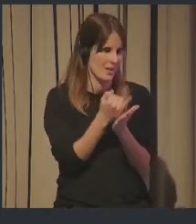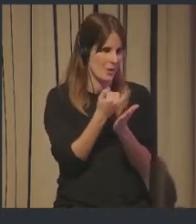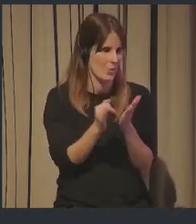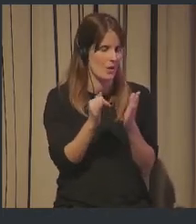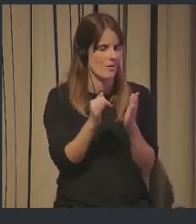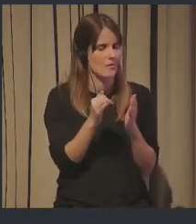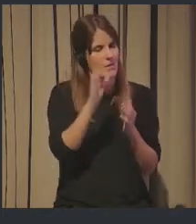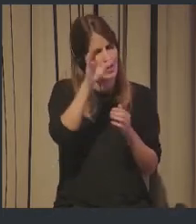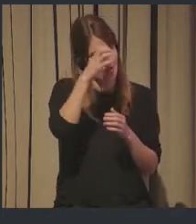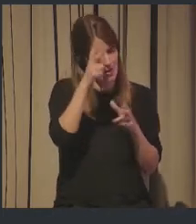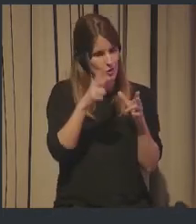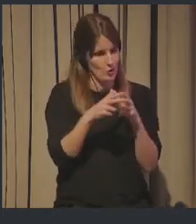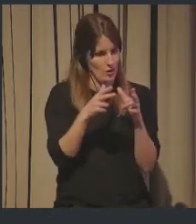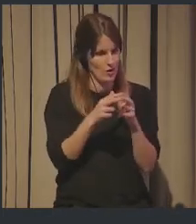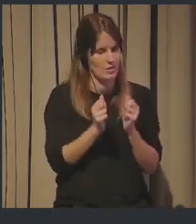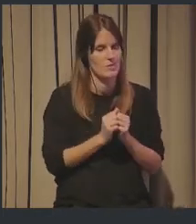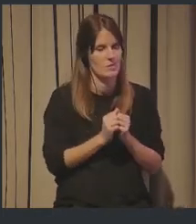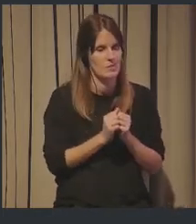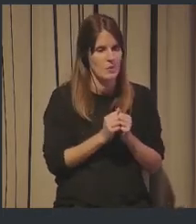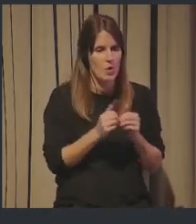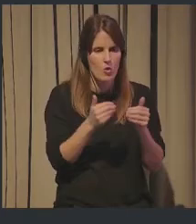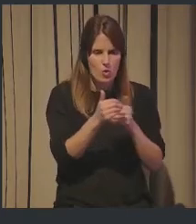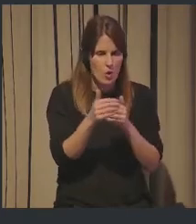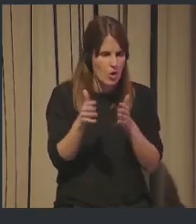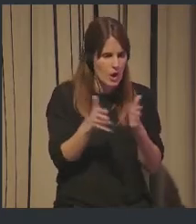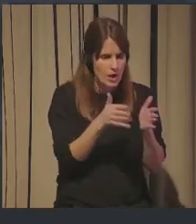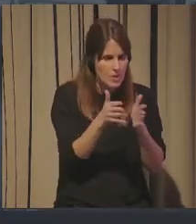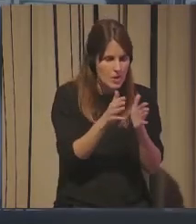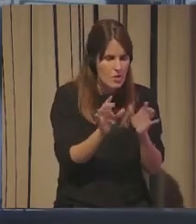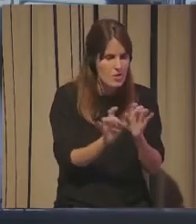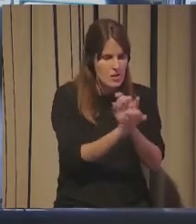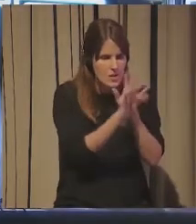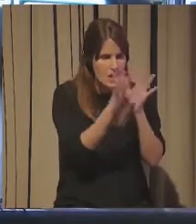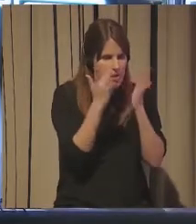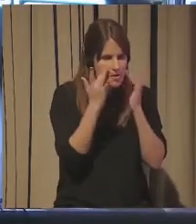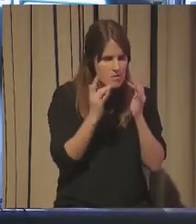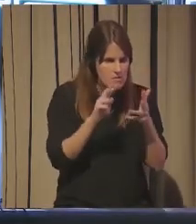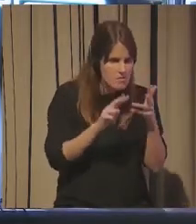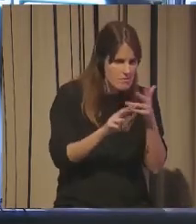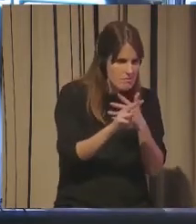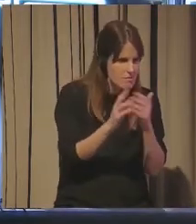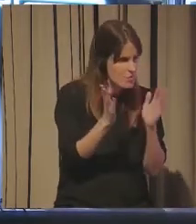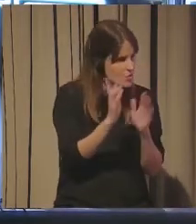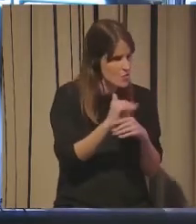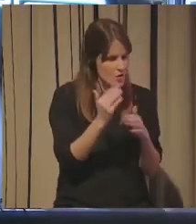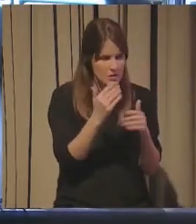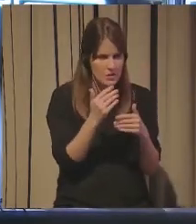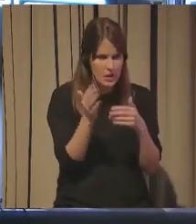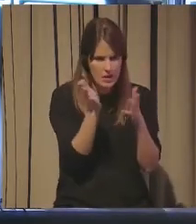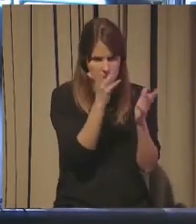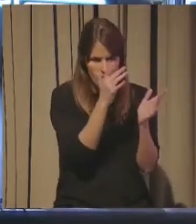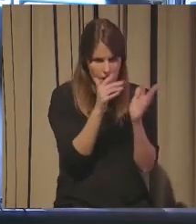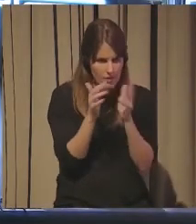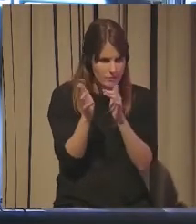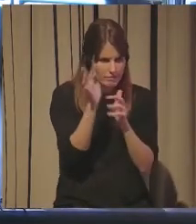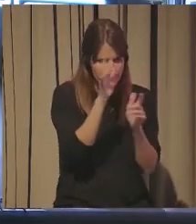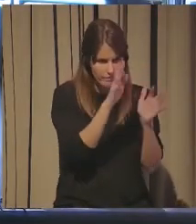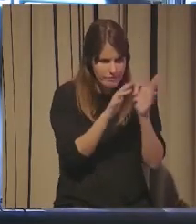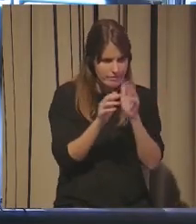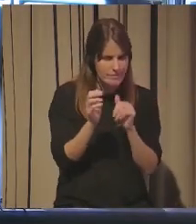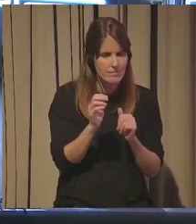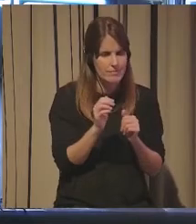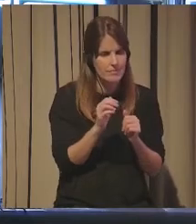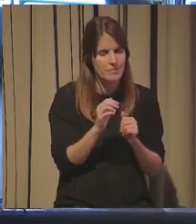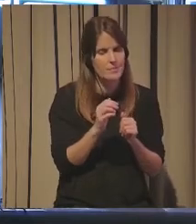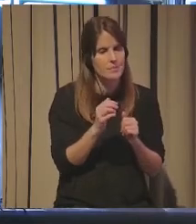es un camino nada claro, es un camino lleno de niebla. Y bueno, yo espero que no tengáis los problemas que tenemos nosotros.